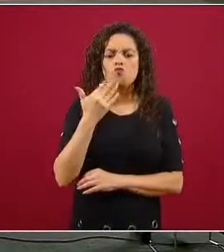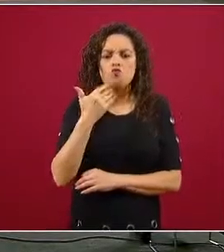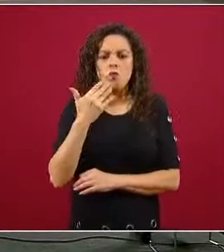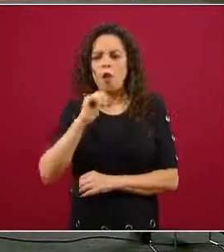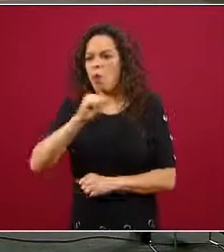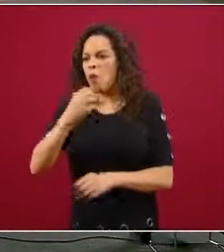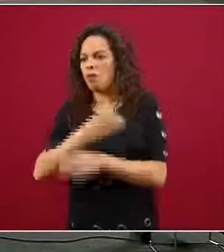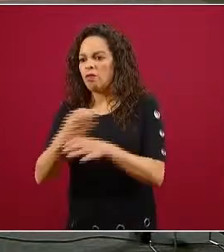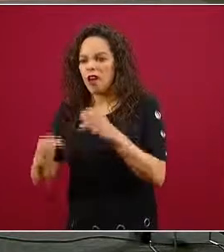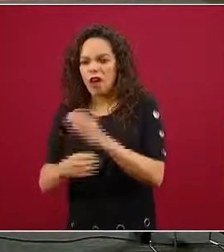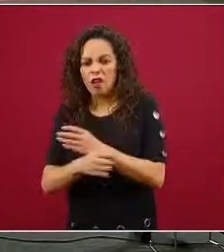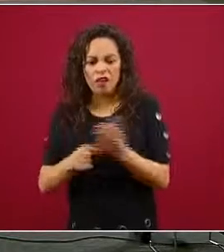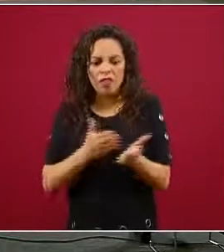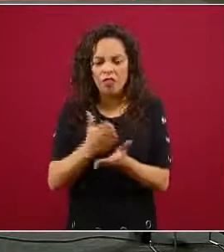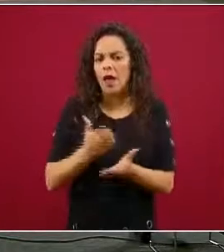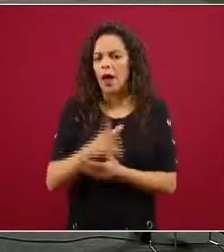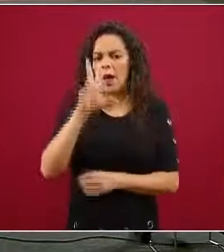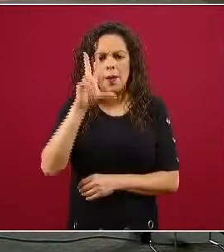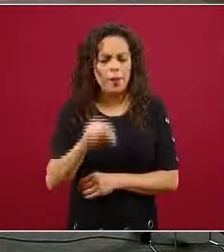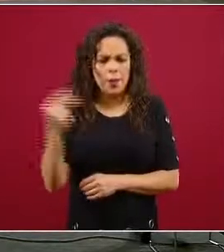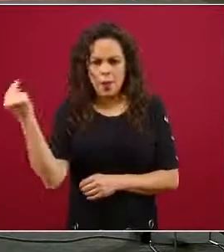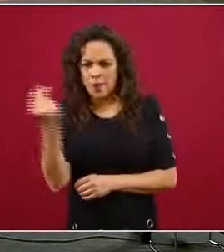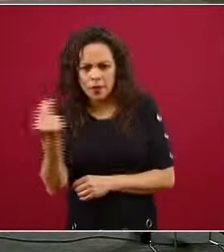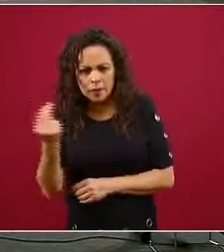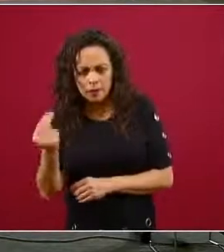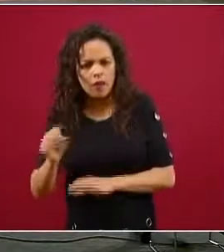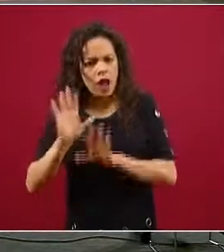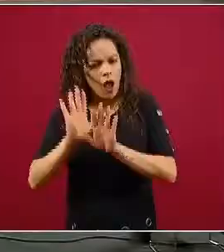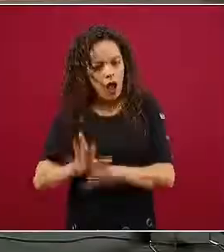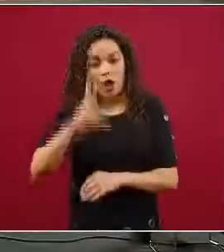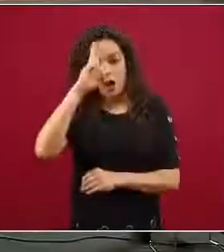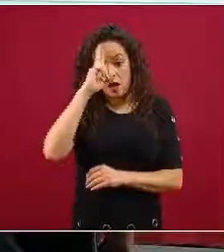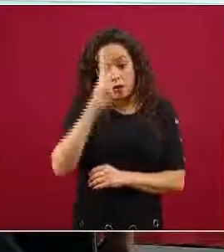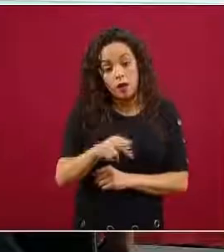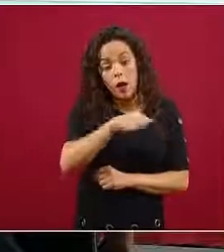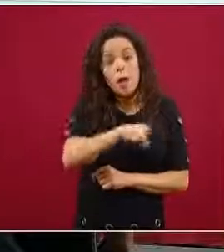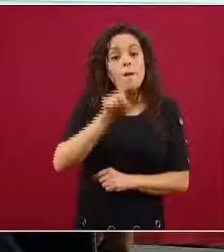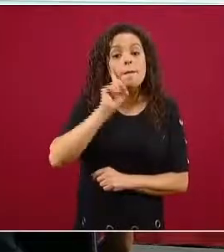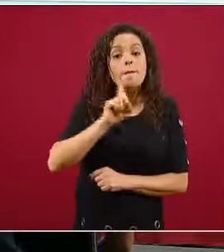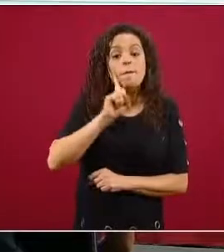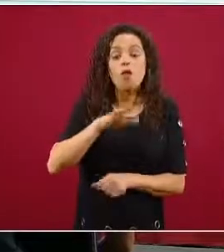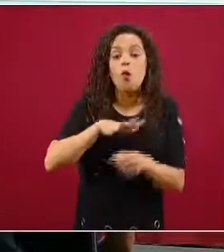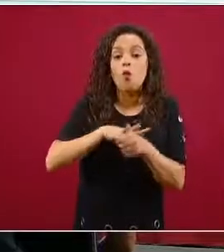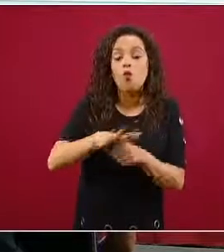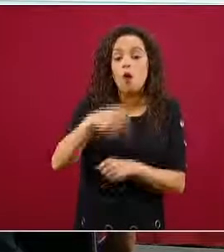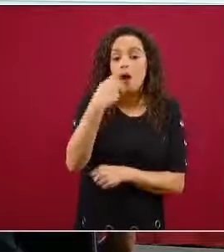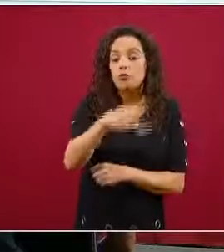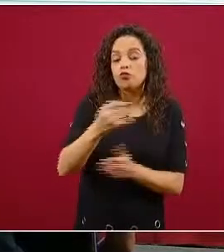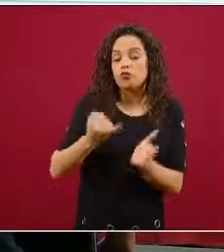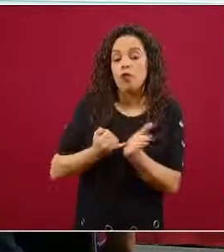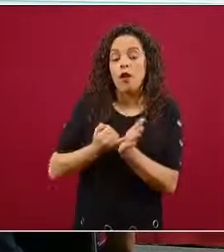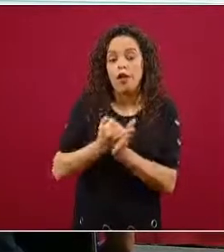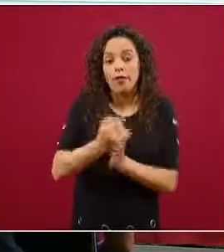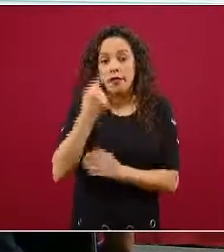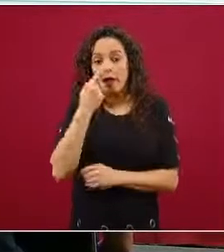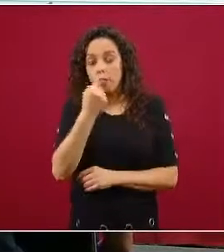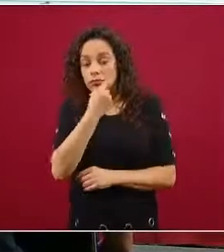sean innecesarias y se respeta el deseo de la mujer y las elecciones que